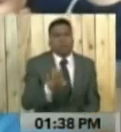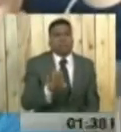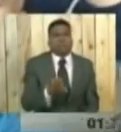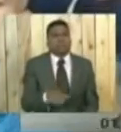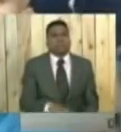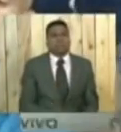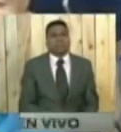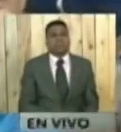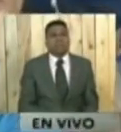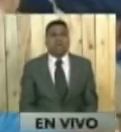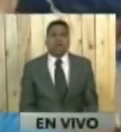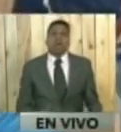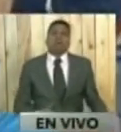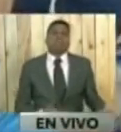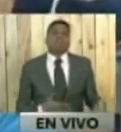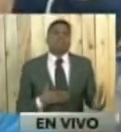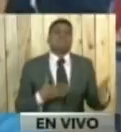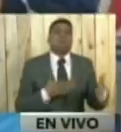anticapitalista,